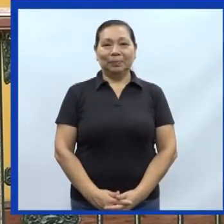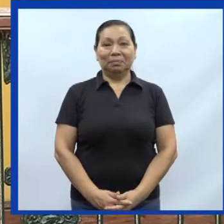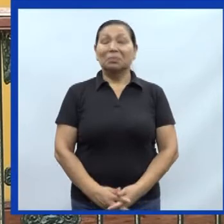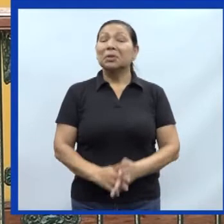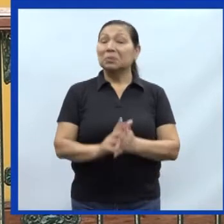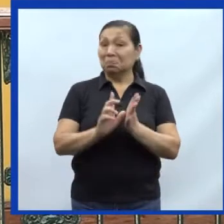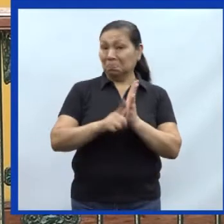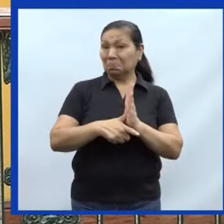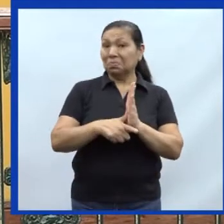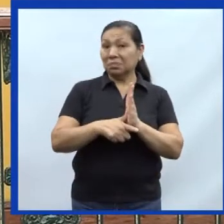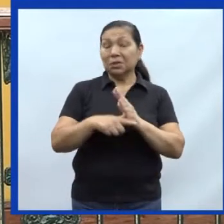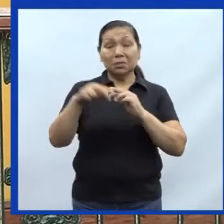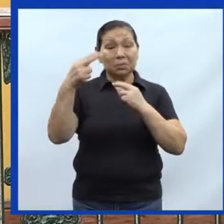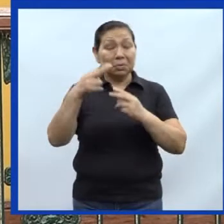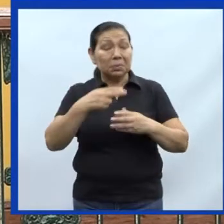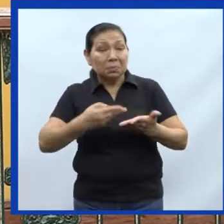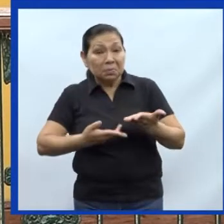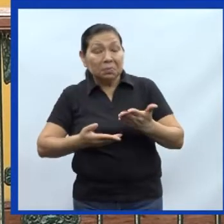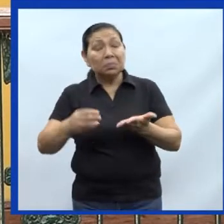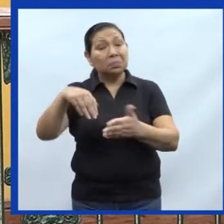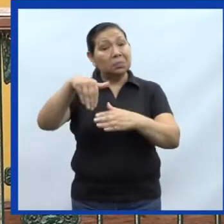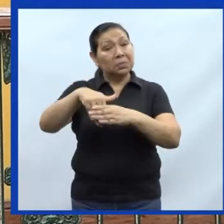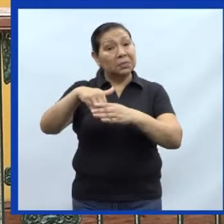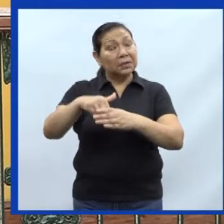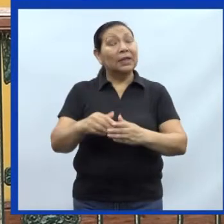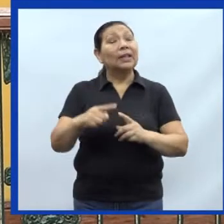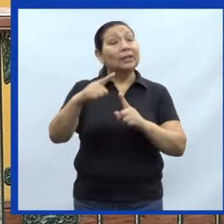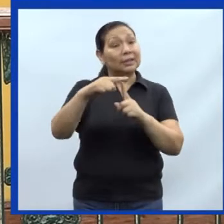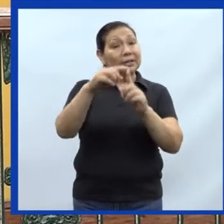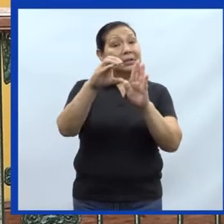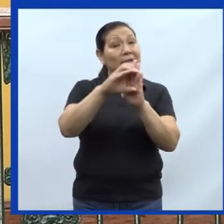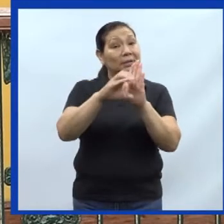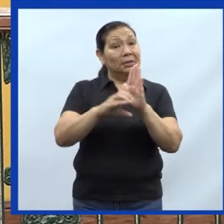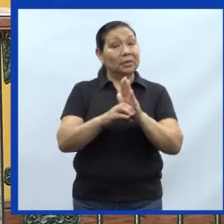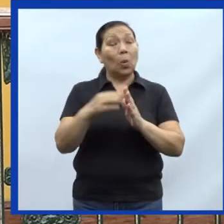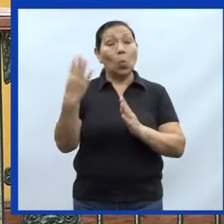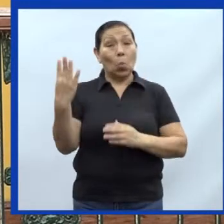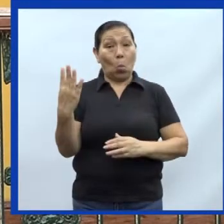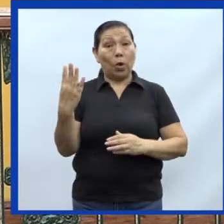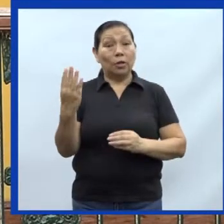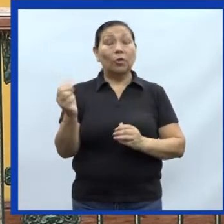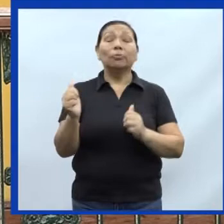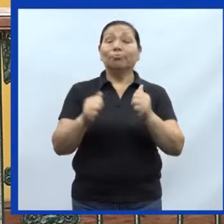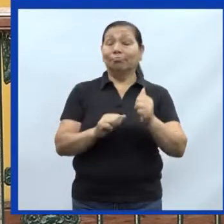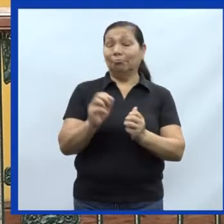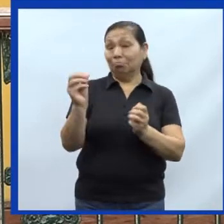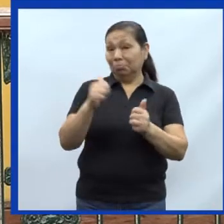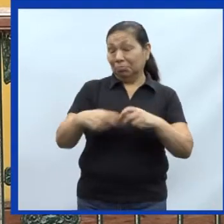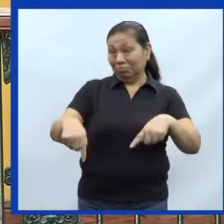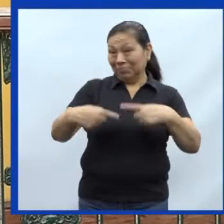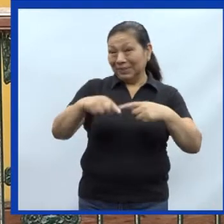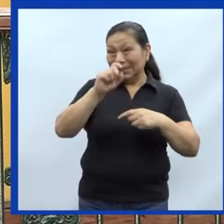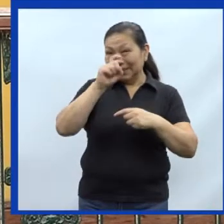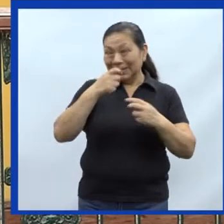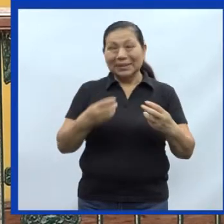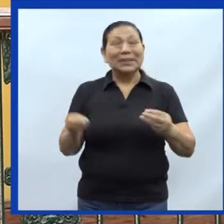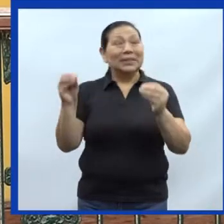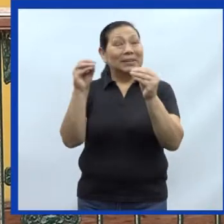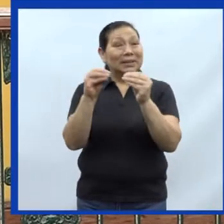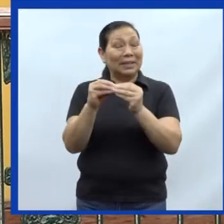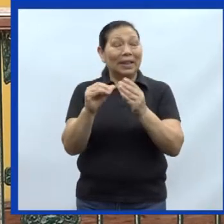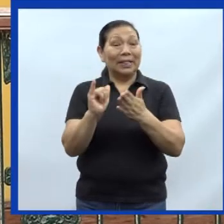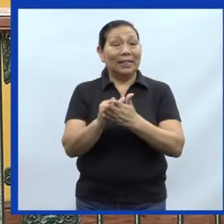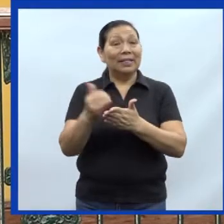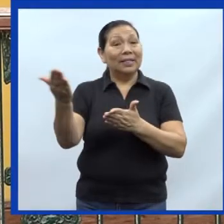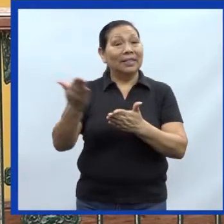Luego de conocer la ponencia, debatir y votar, el Pleno del TC decidió por 4 votos a 3 que las peleas de gallos, peleas de toros y